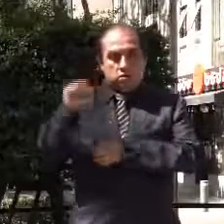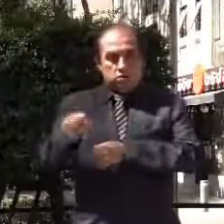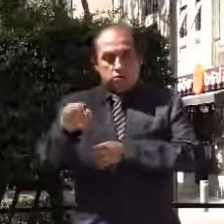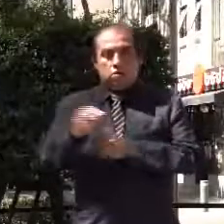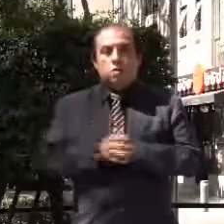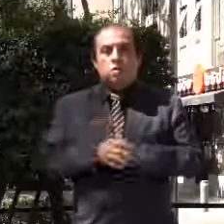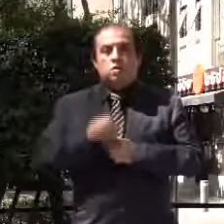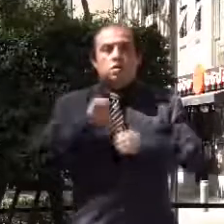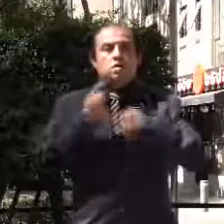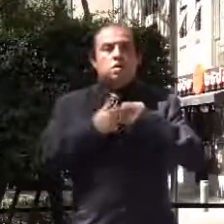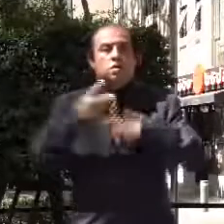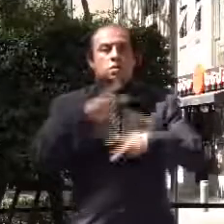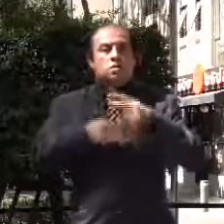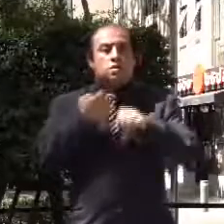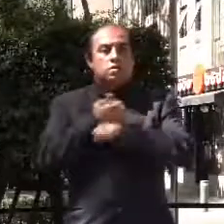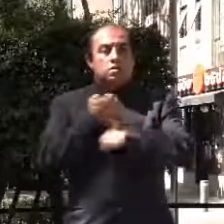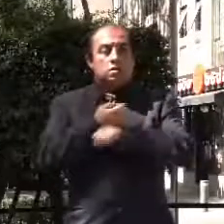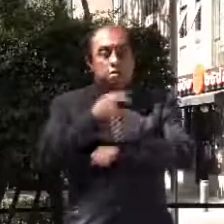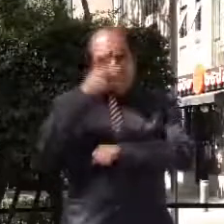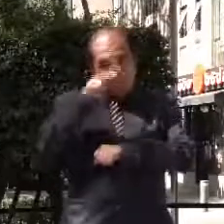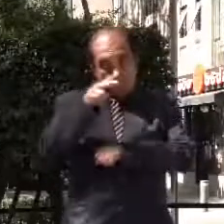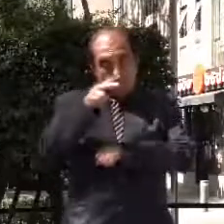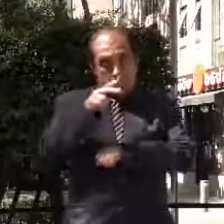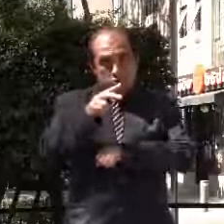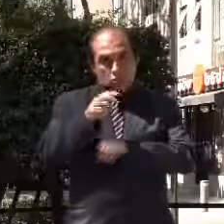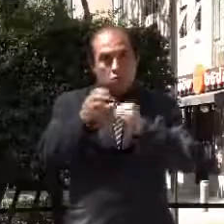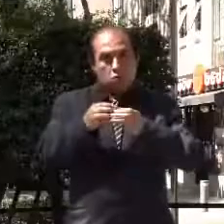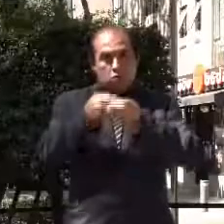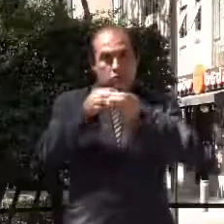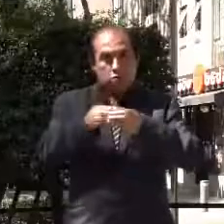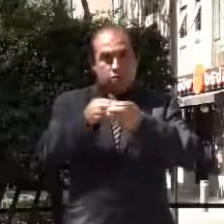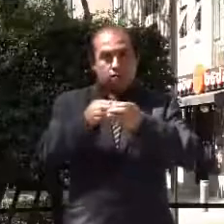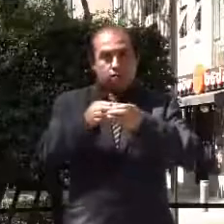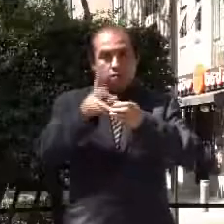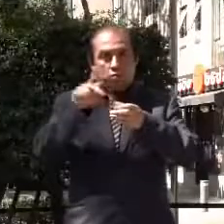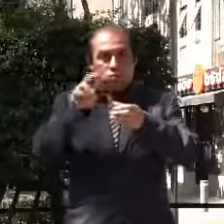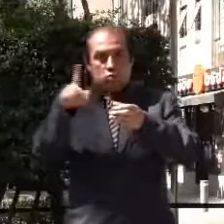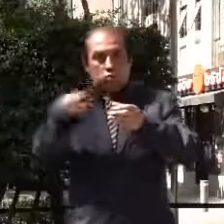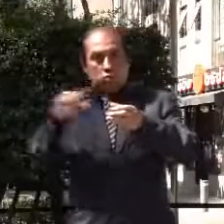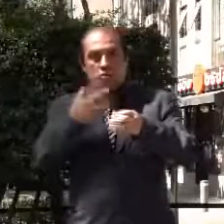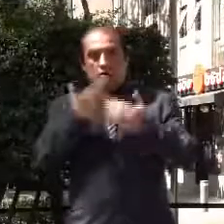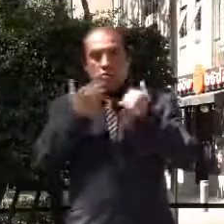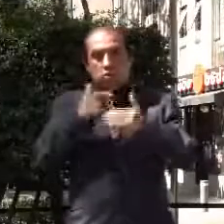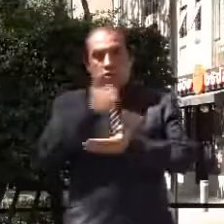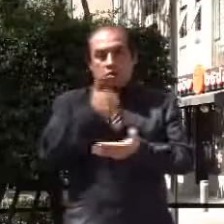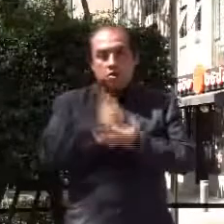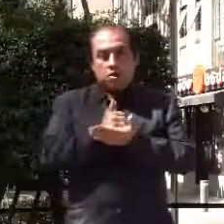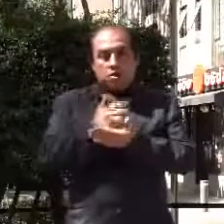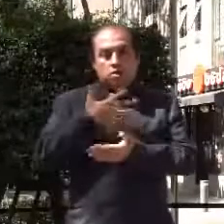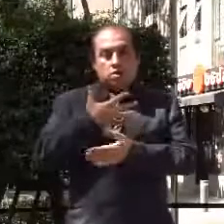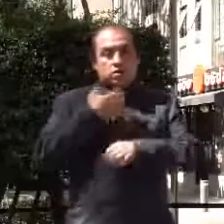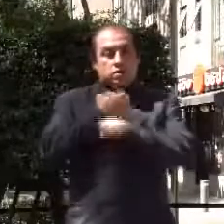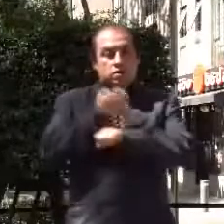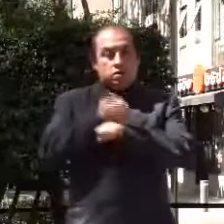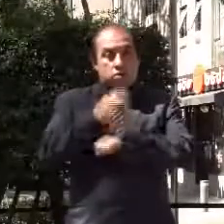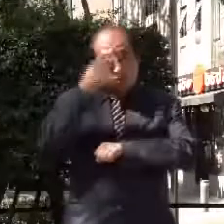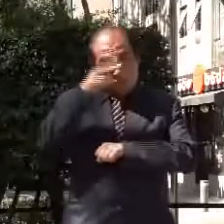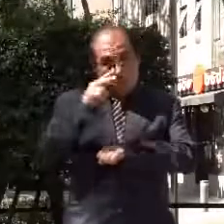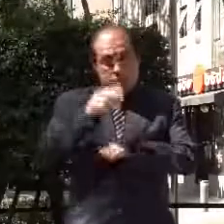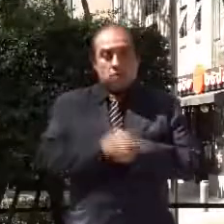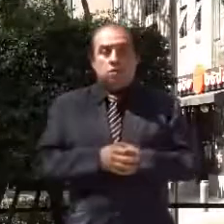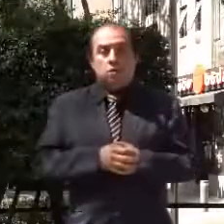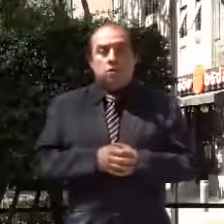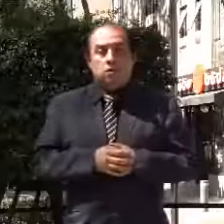algo que viene del Estado de México también, o pozos que no están en la ciudad, pero que están en otros, particularmente en el Estado de México, y suministran.